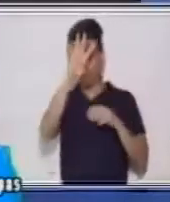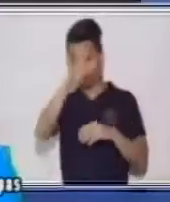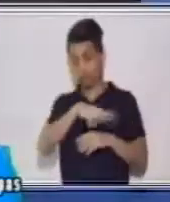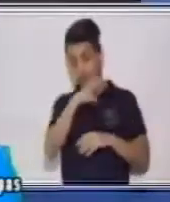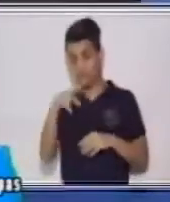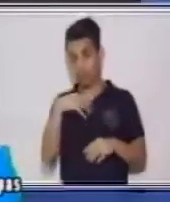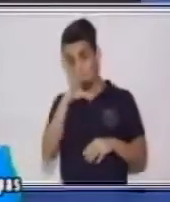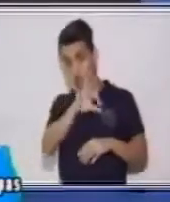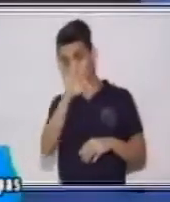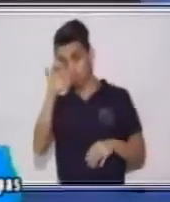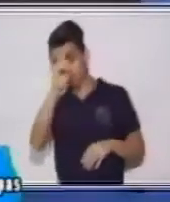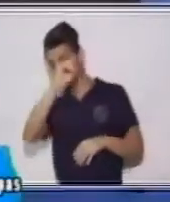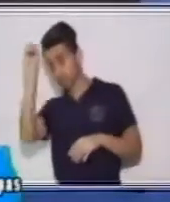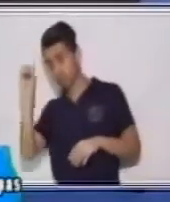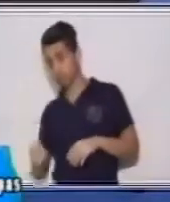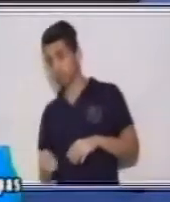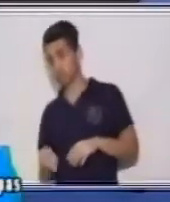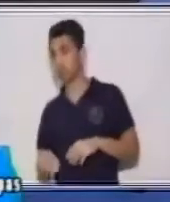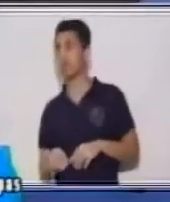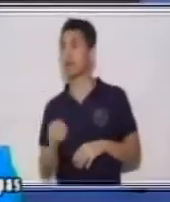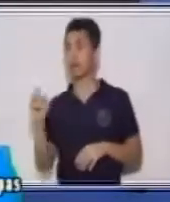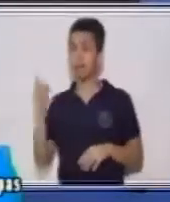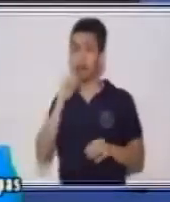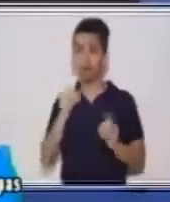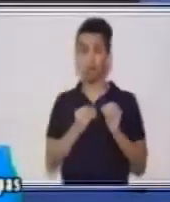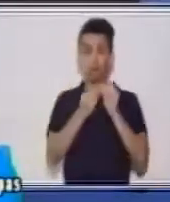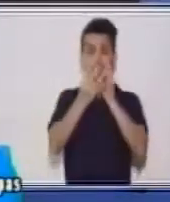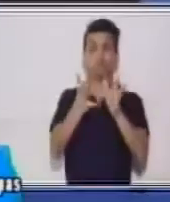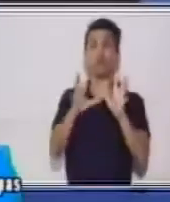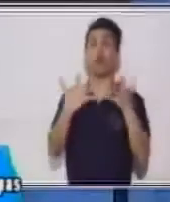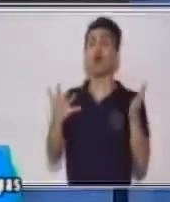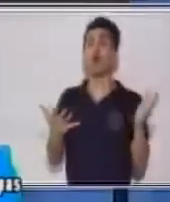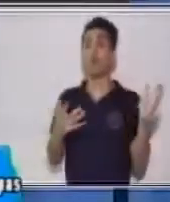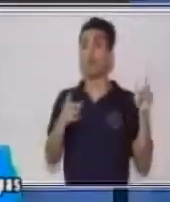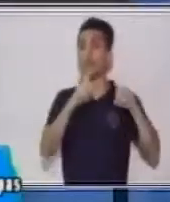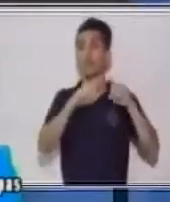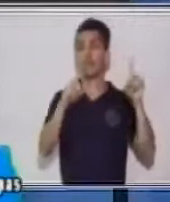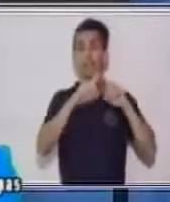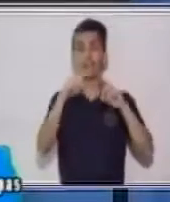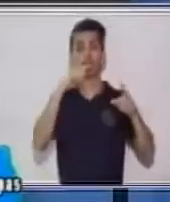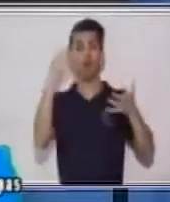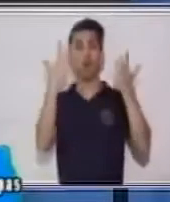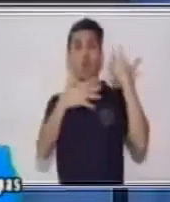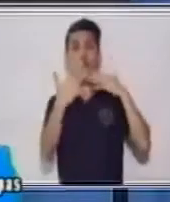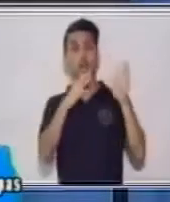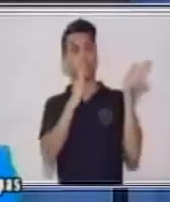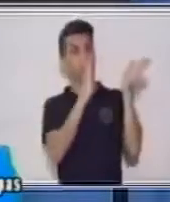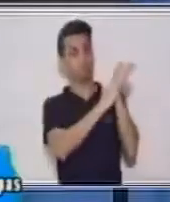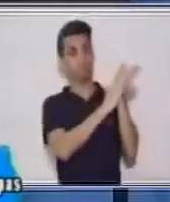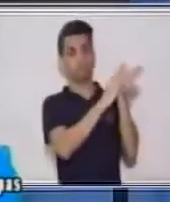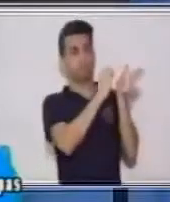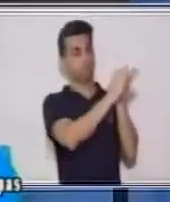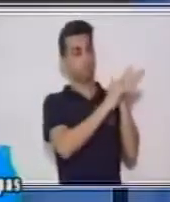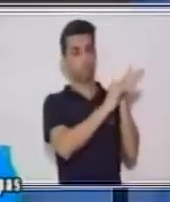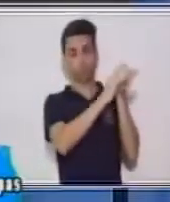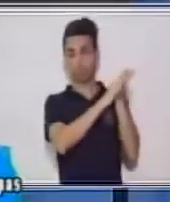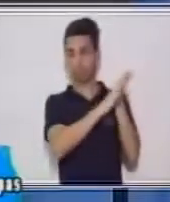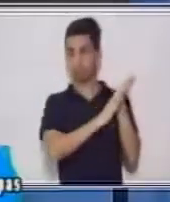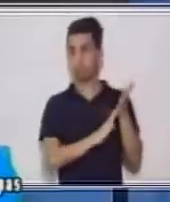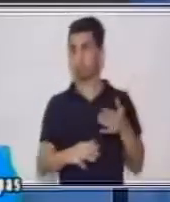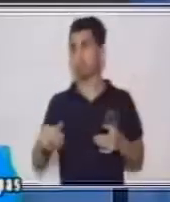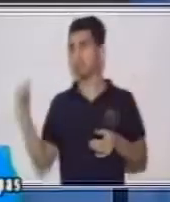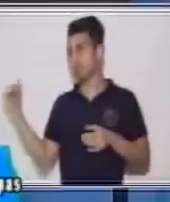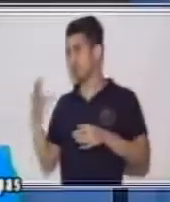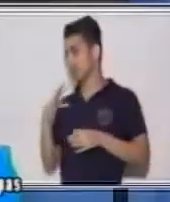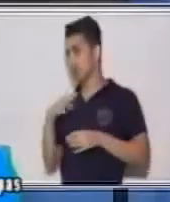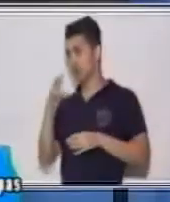porcentaje que va a ser representado por distintos colores. Aquí traigo dos ejemplos